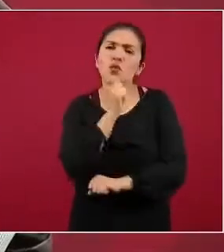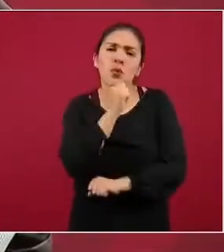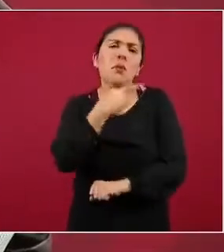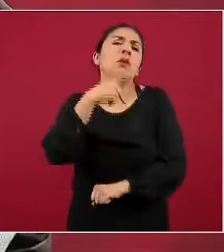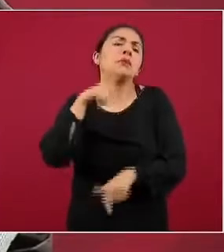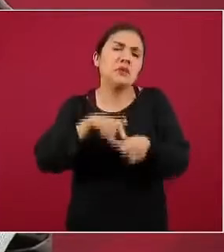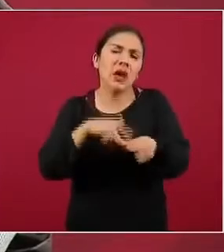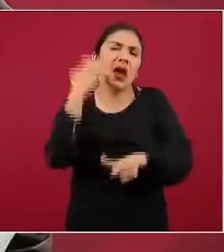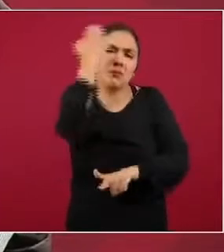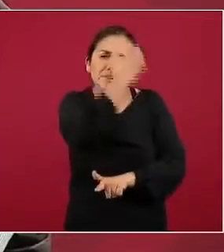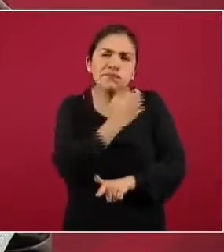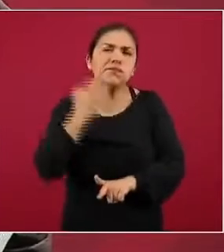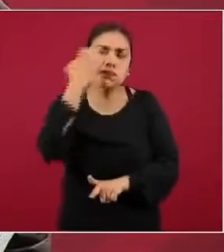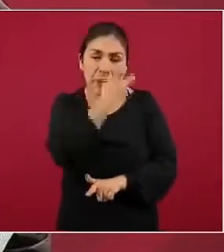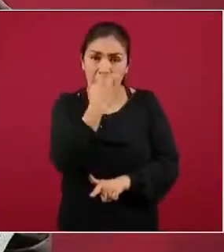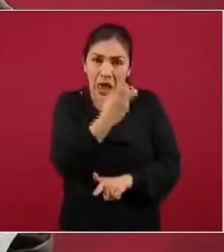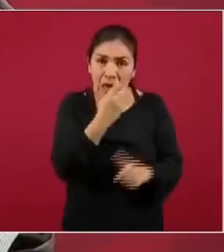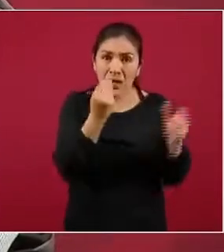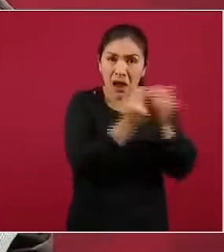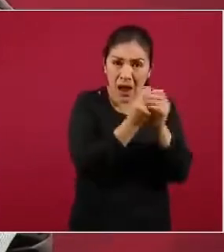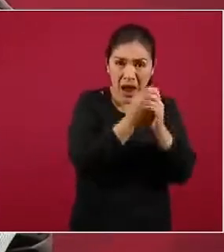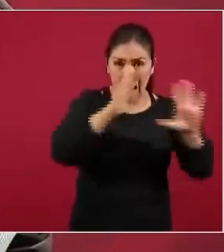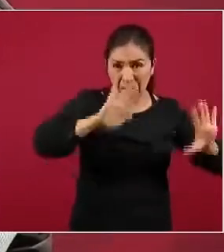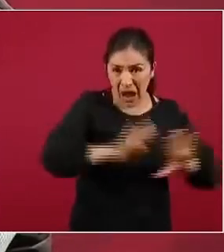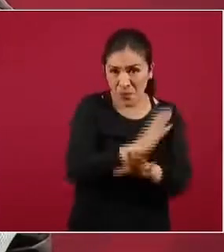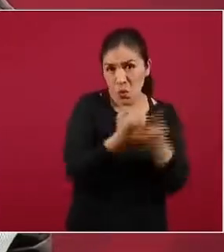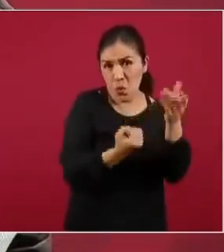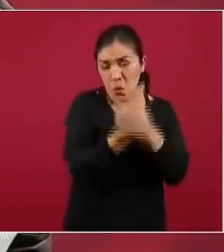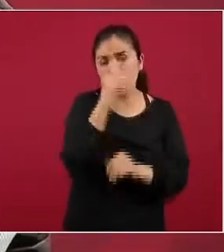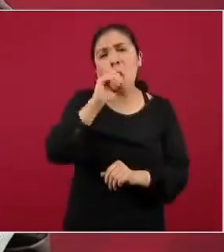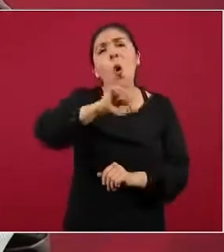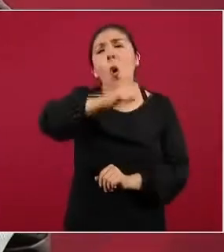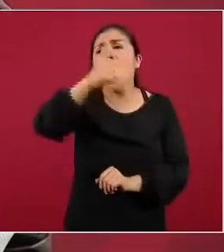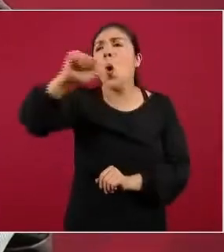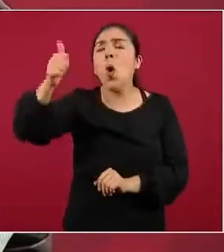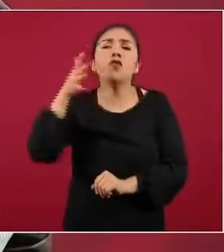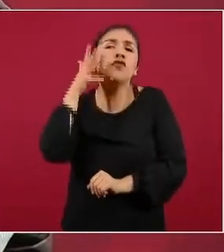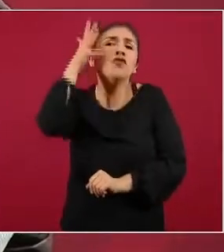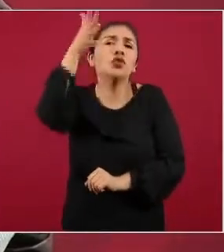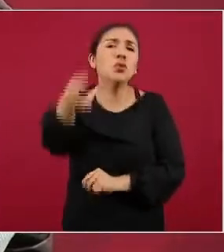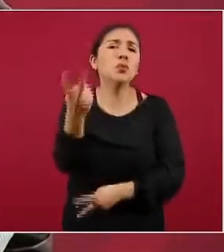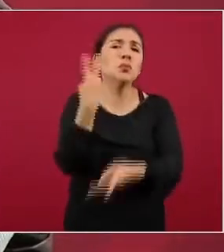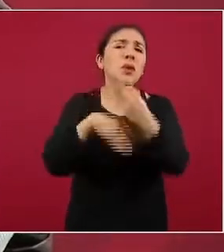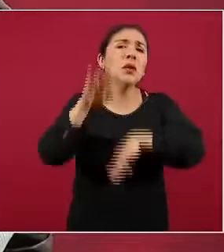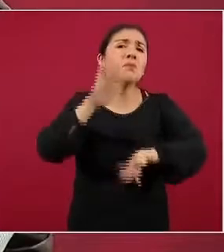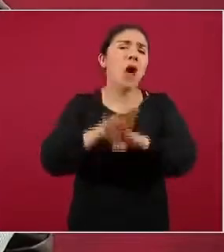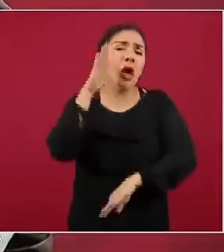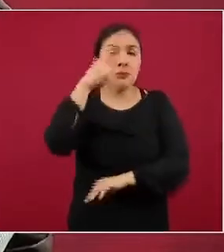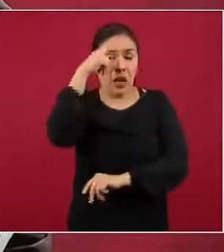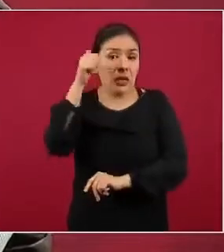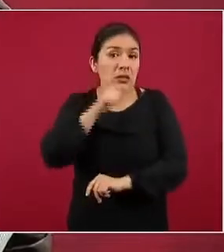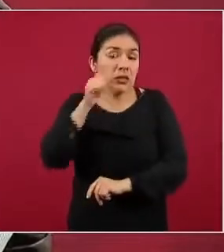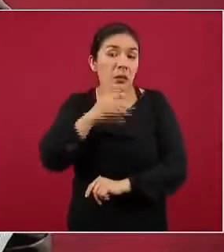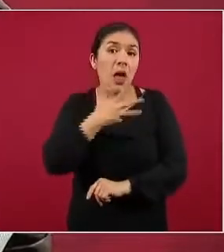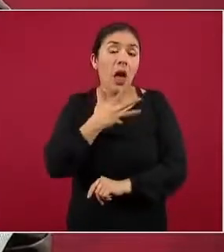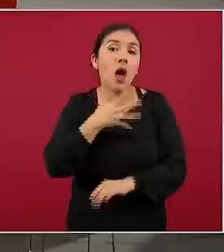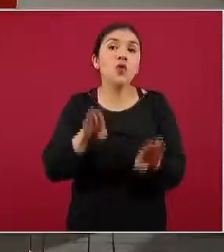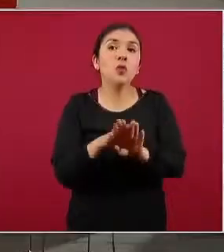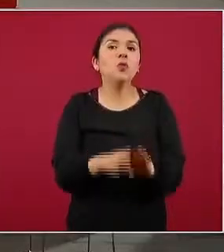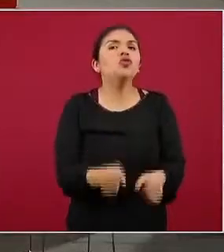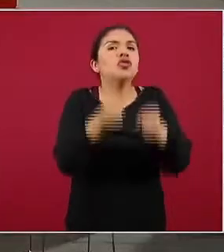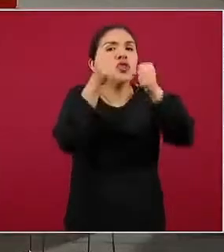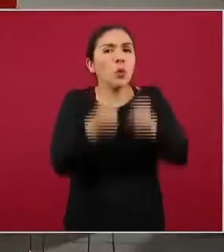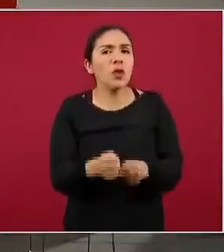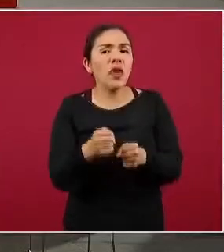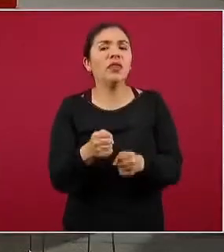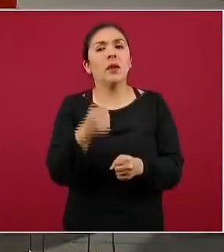seguimiento puntual tanto a estas como a otras mutaciones que pudieran ocurrir en el futuro para poder tener siempre la certeza